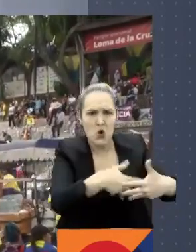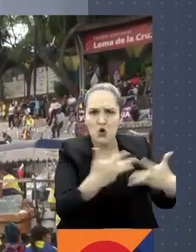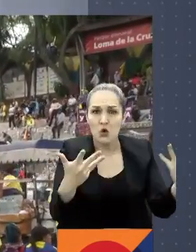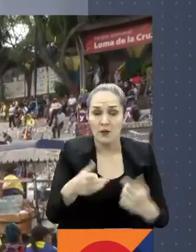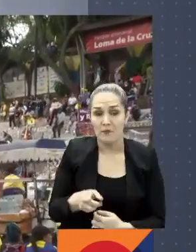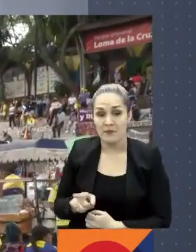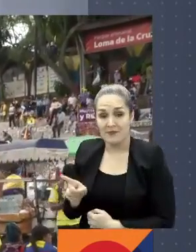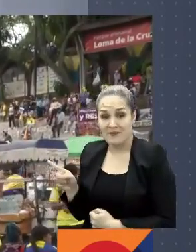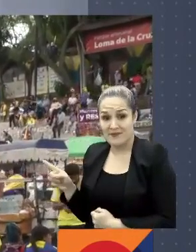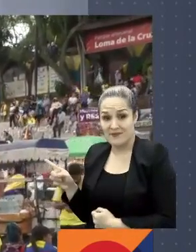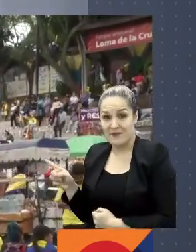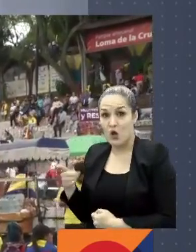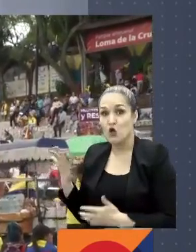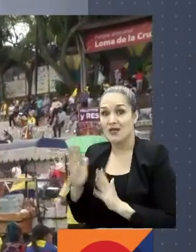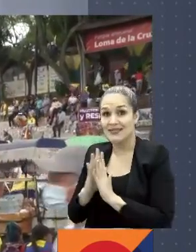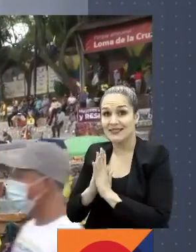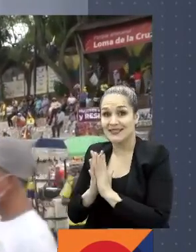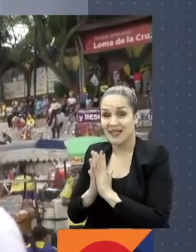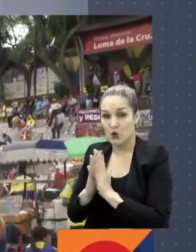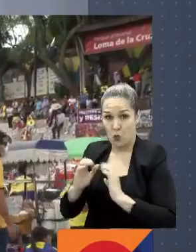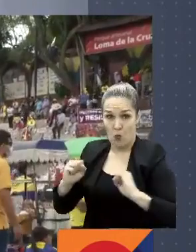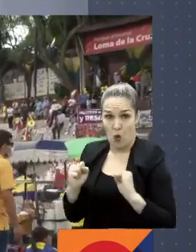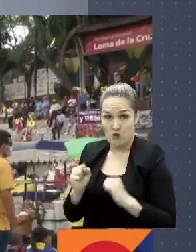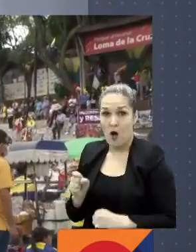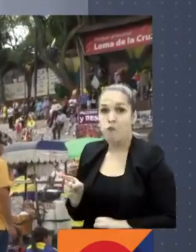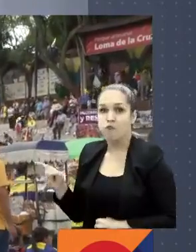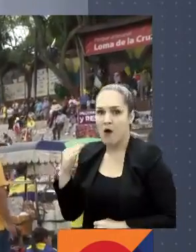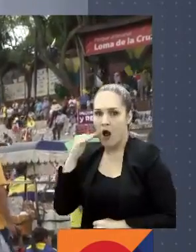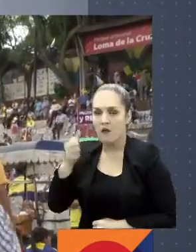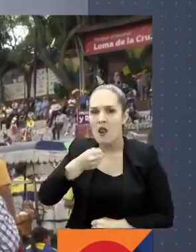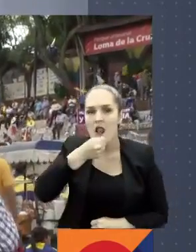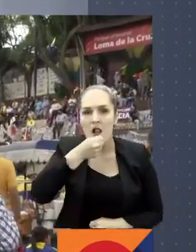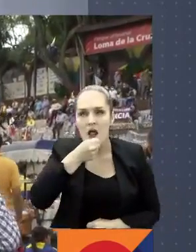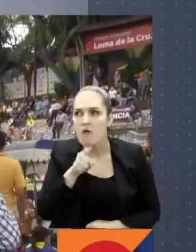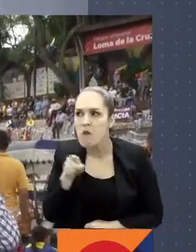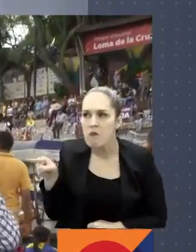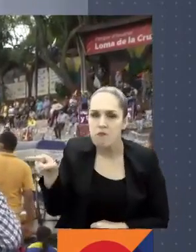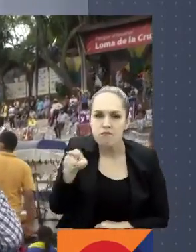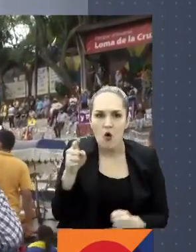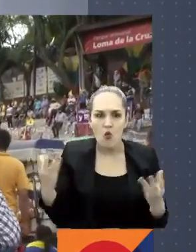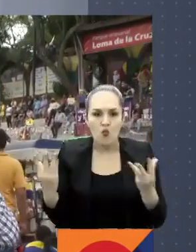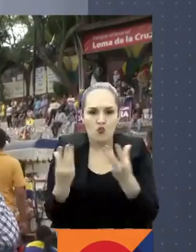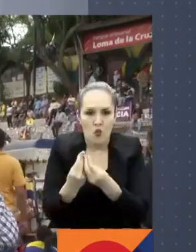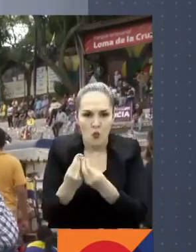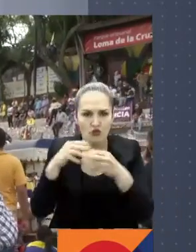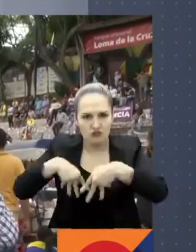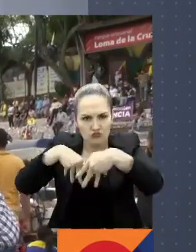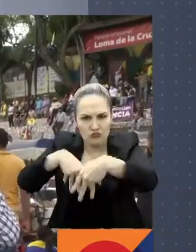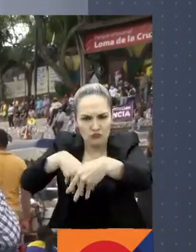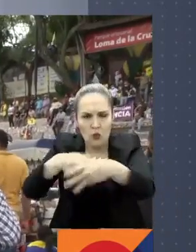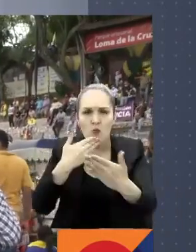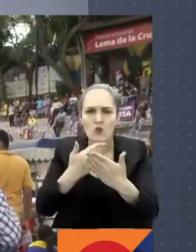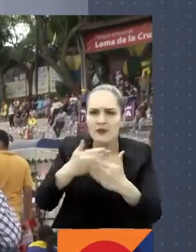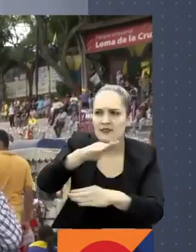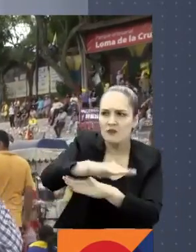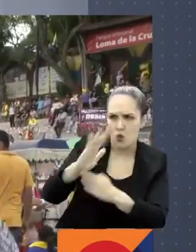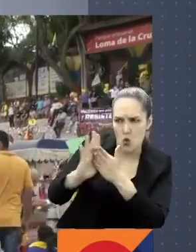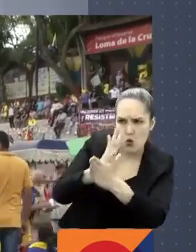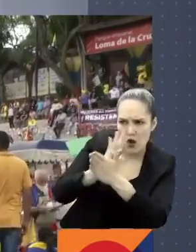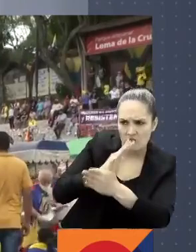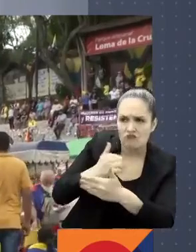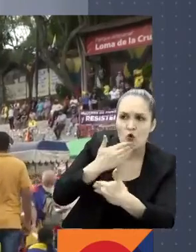se encuentra en el centro de la ciudad en donde se concentra un grupo de manifestantes. Stephanie, buenas tardes. Reporte de movilidad hasta ahora, ¿qué